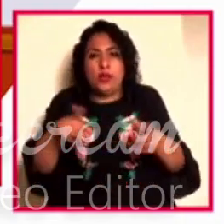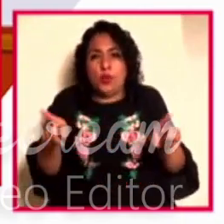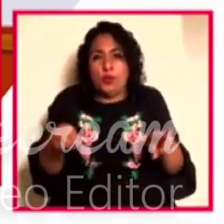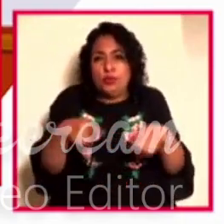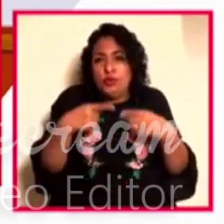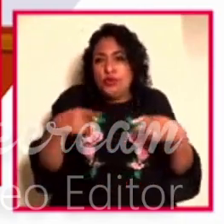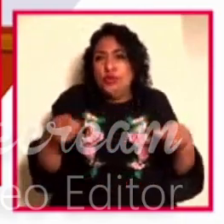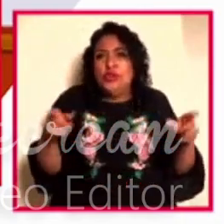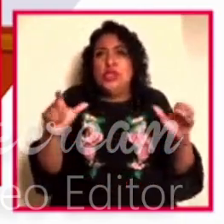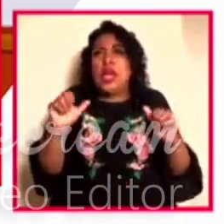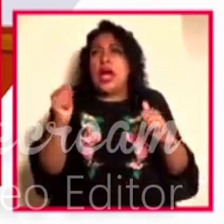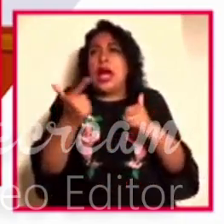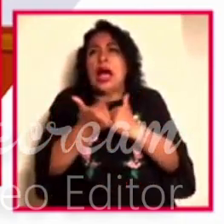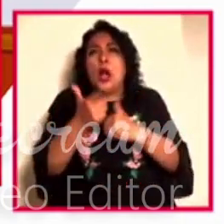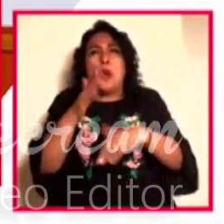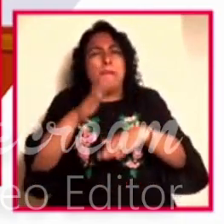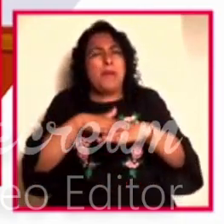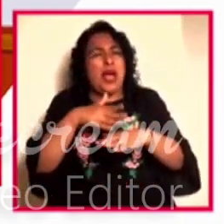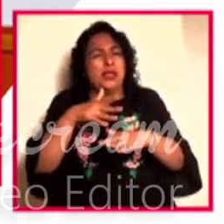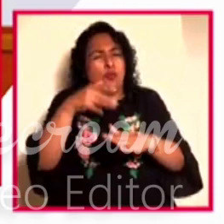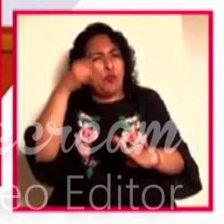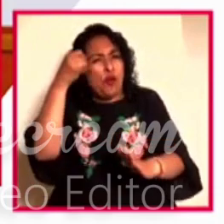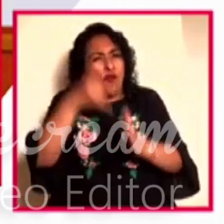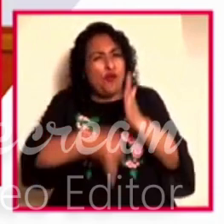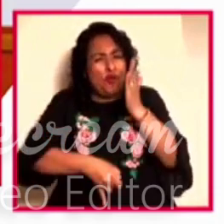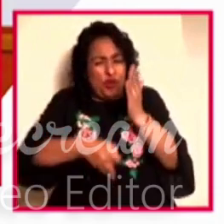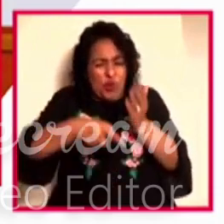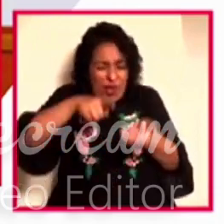más profundo del alma humana.